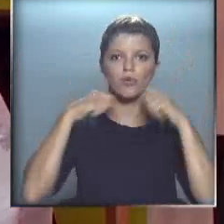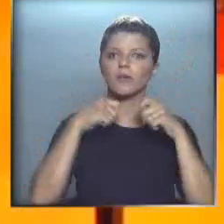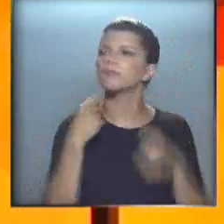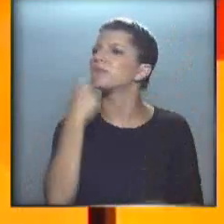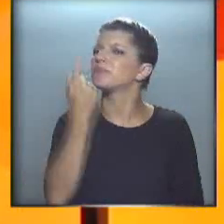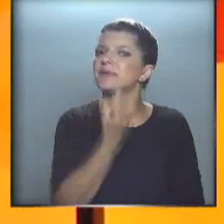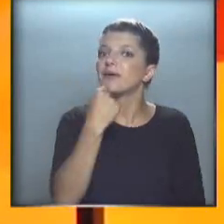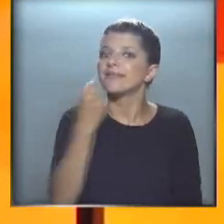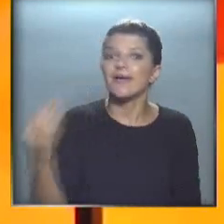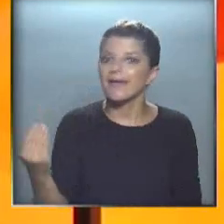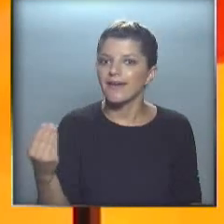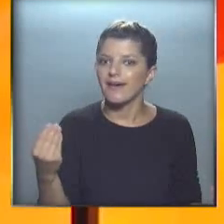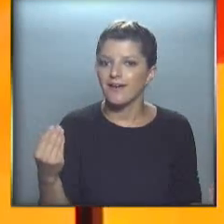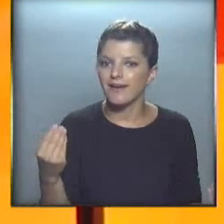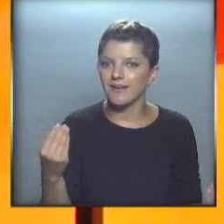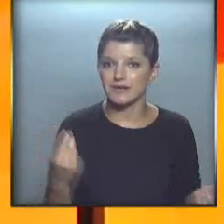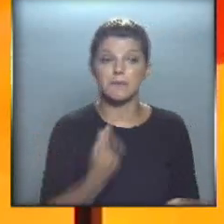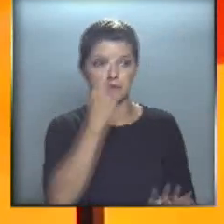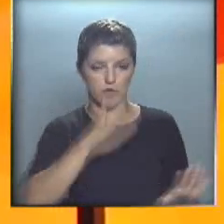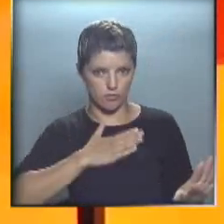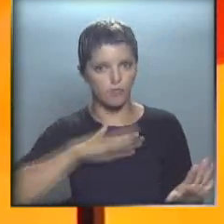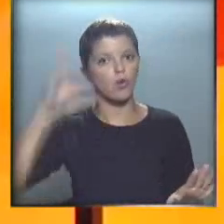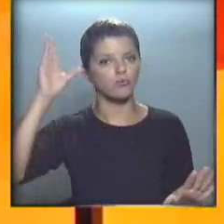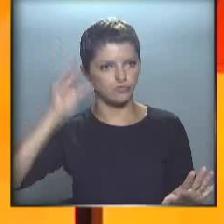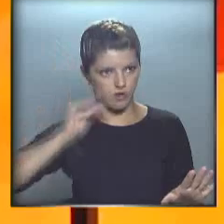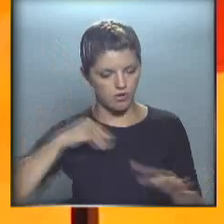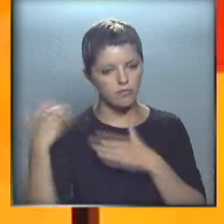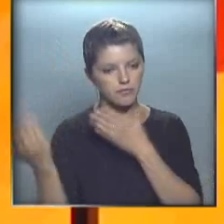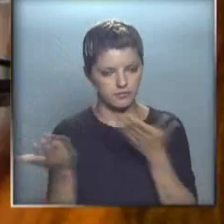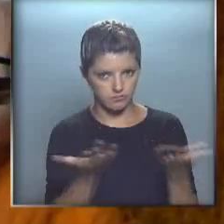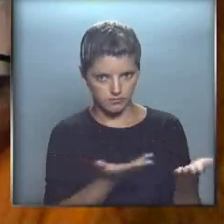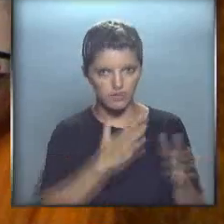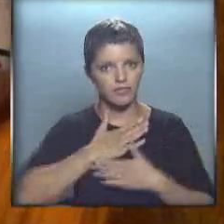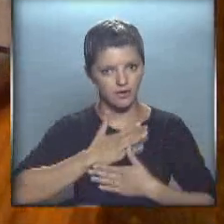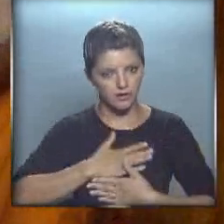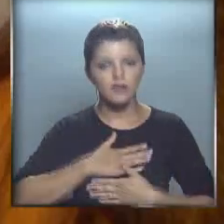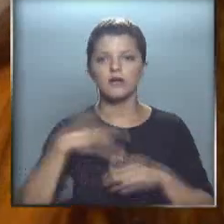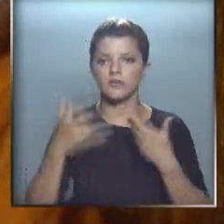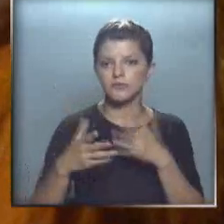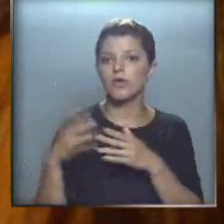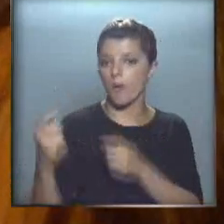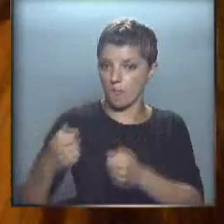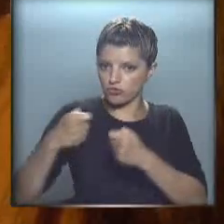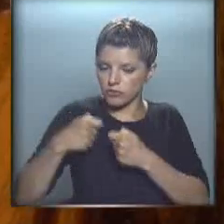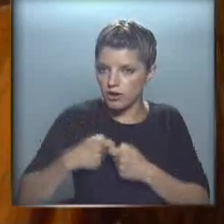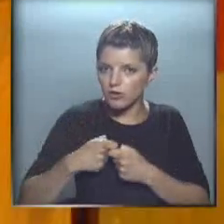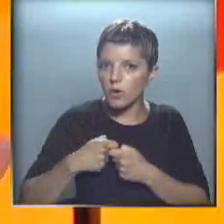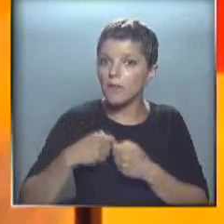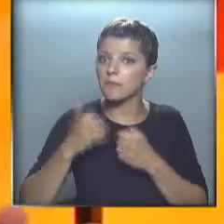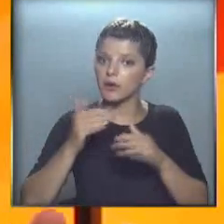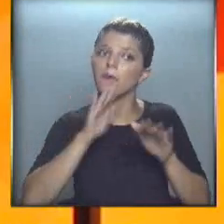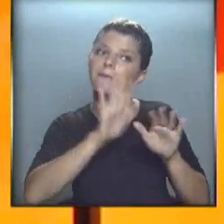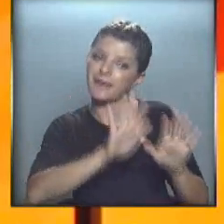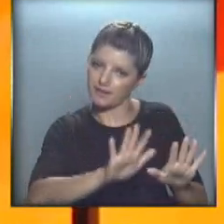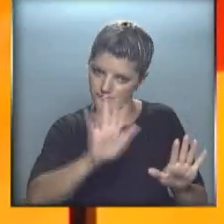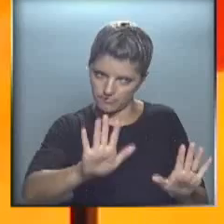fue? Lo primero que me dijeron fue escucharme, recibirme muy bien, con mucho afecto, con mucha contención, pero diciéndome, hay que